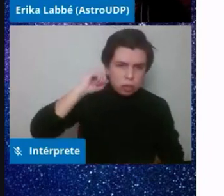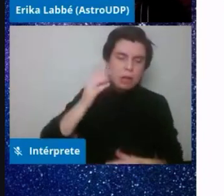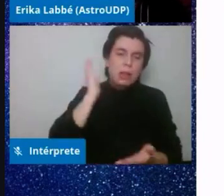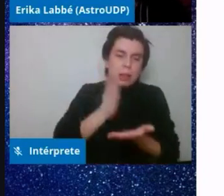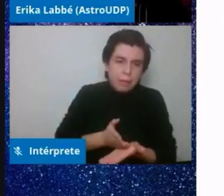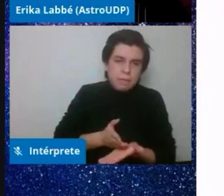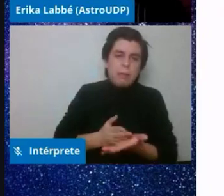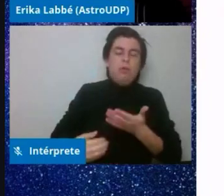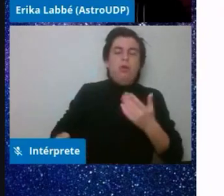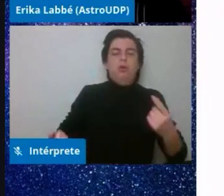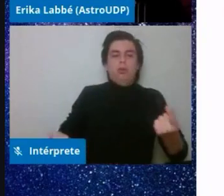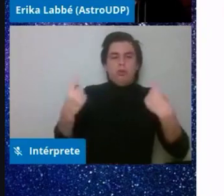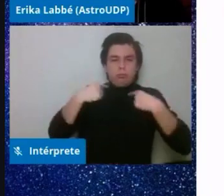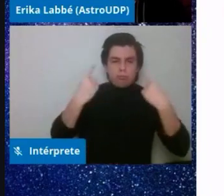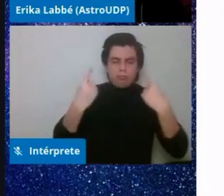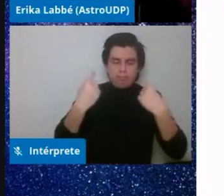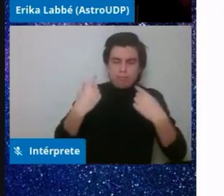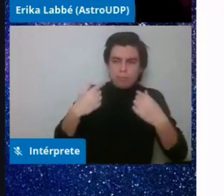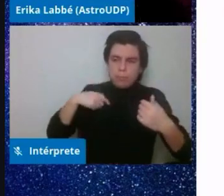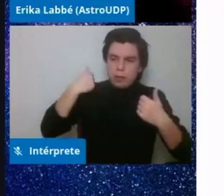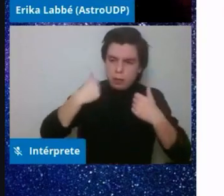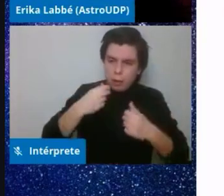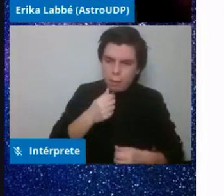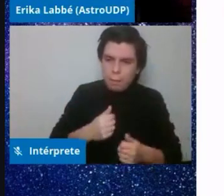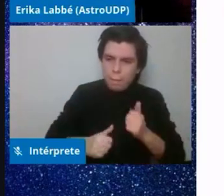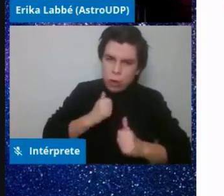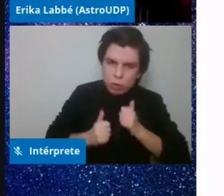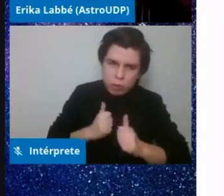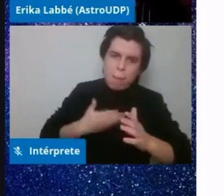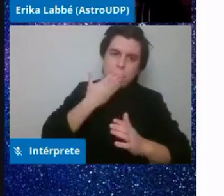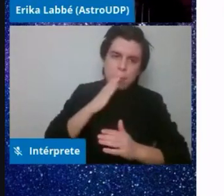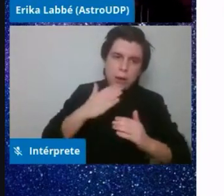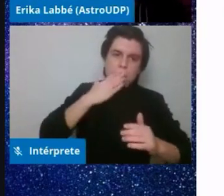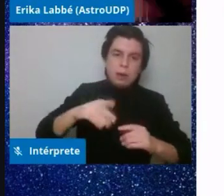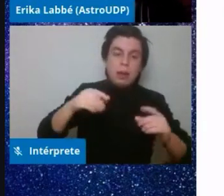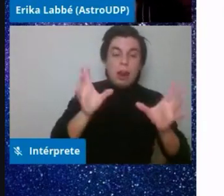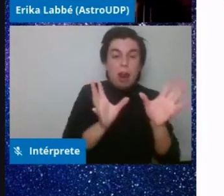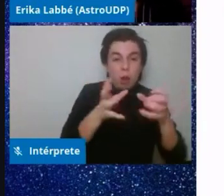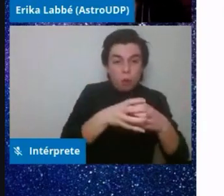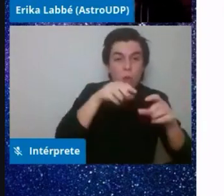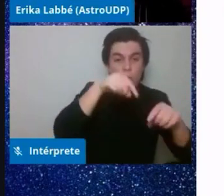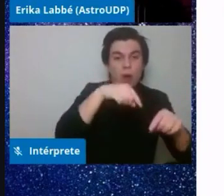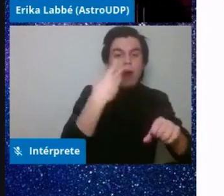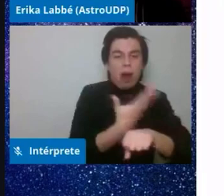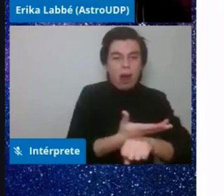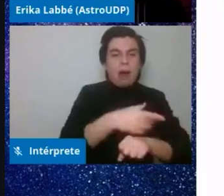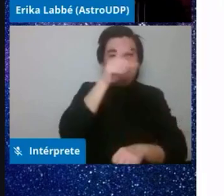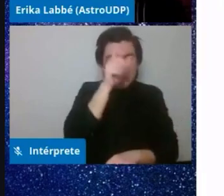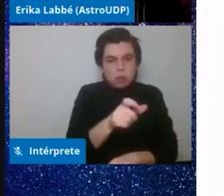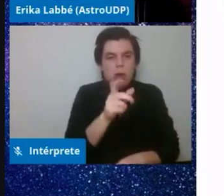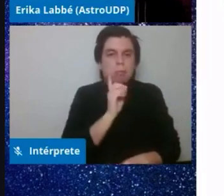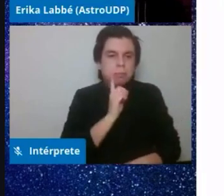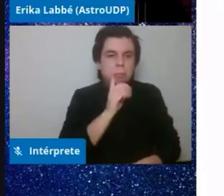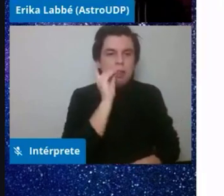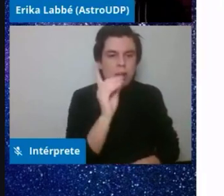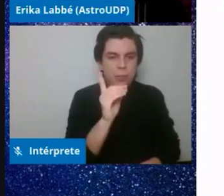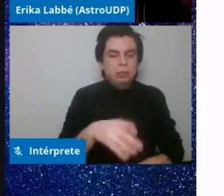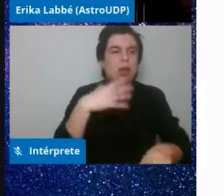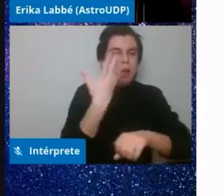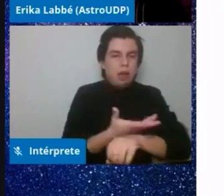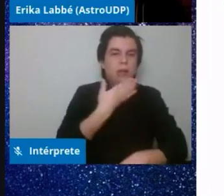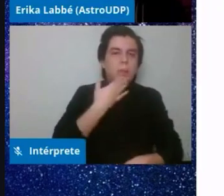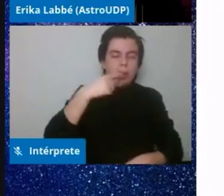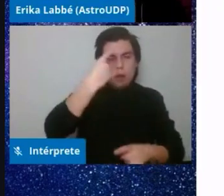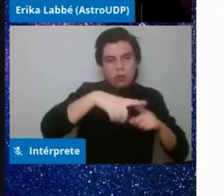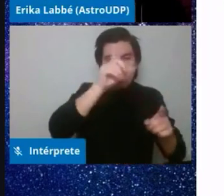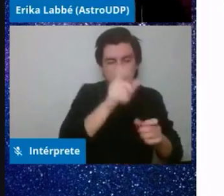En el grupo felizmente hay antropólogas que saben más que nosotros, hay personas con discapacidad, entonces tenemos un montón de material